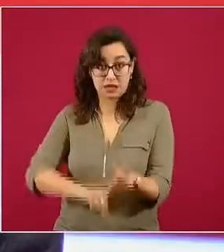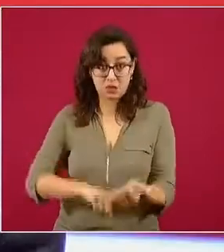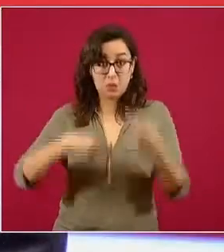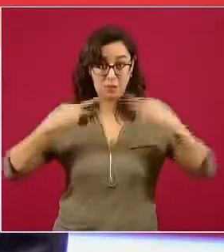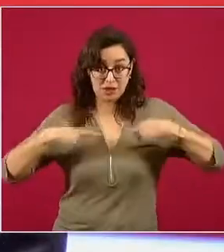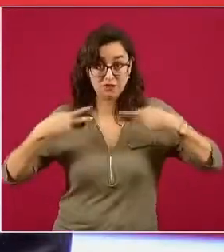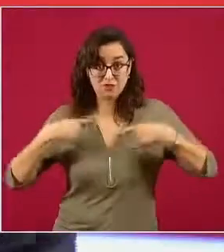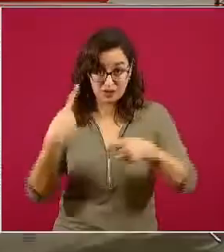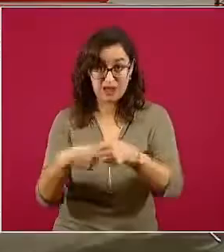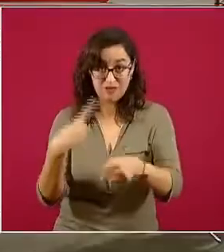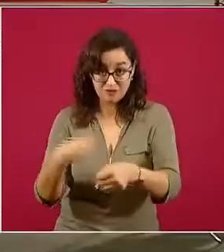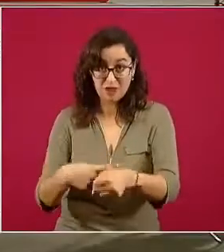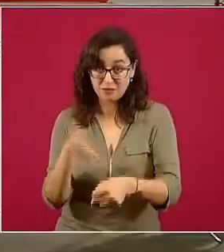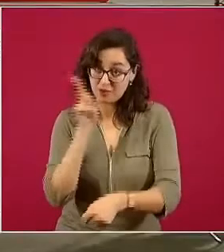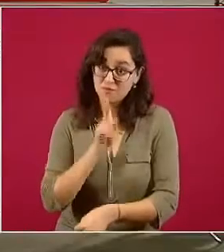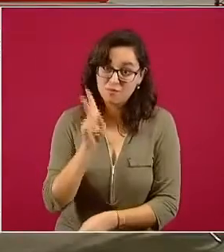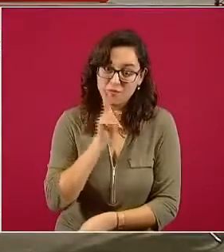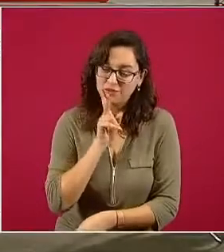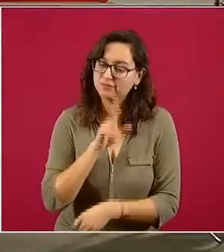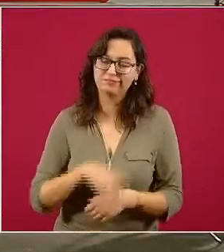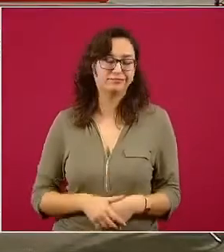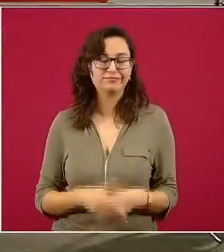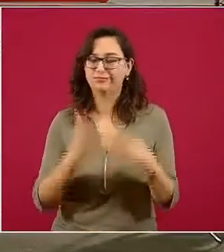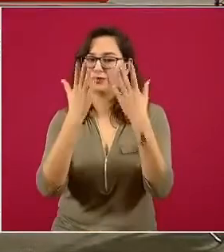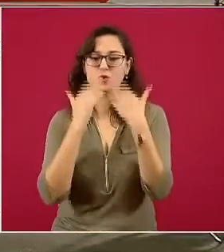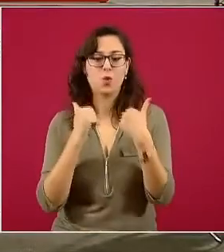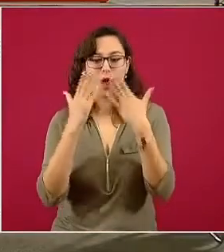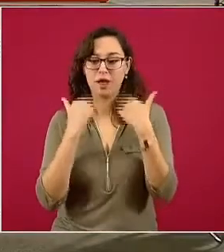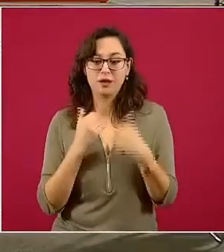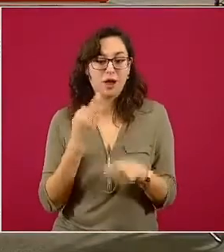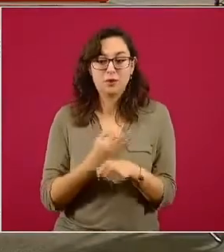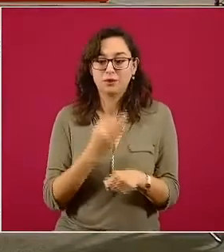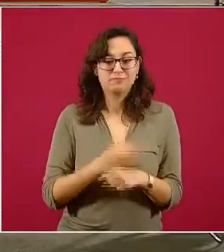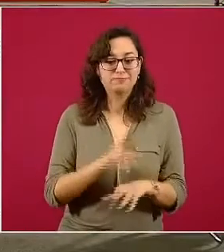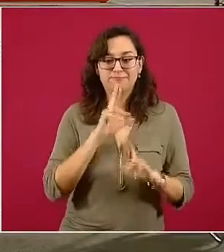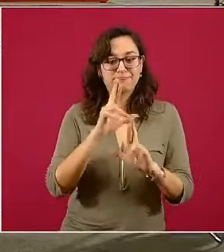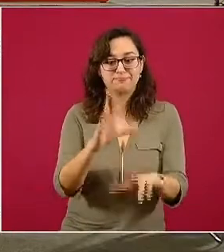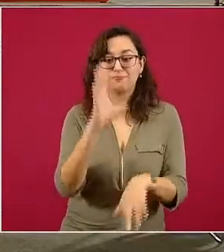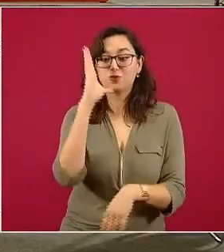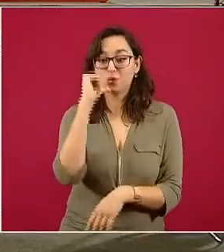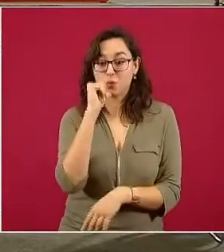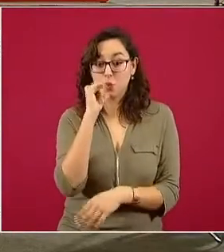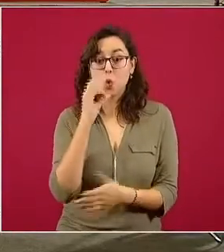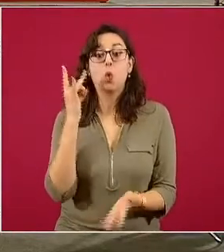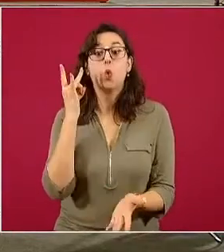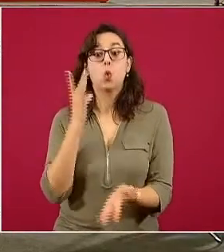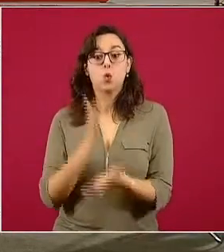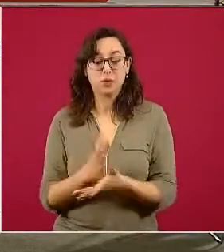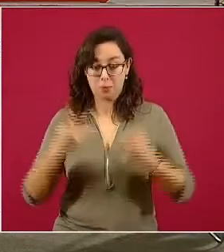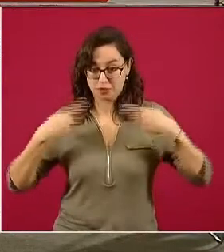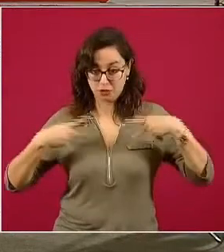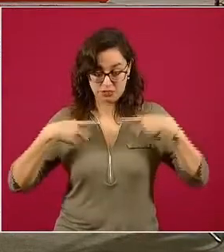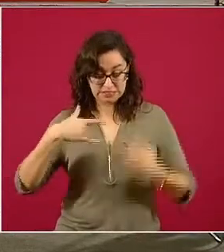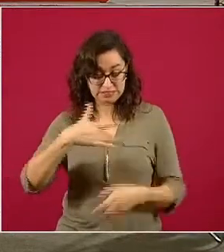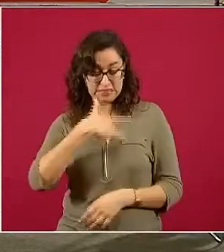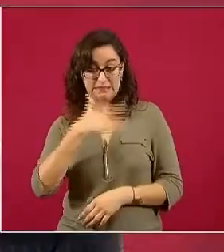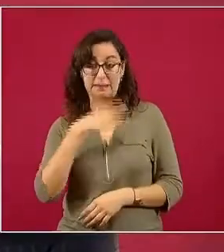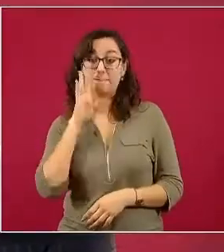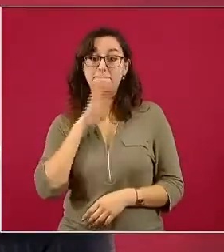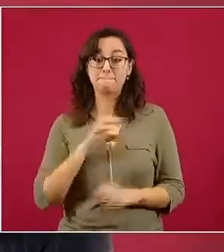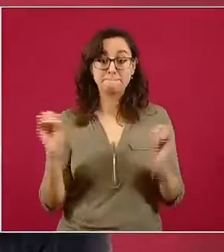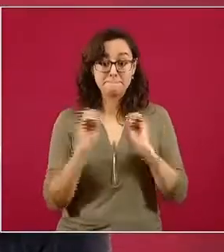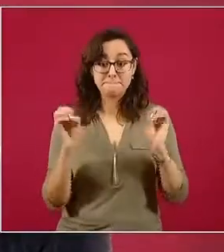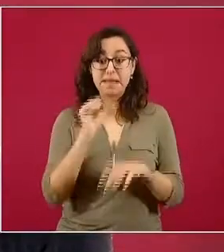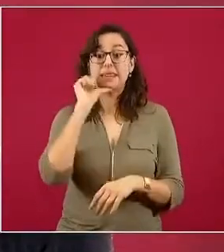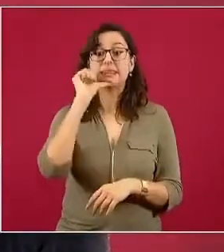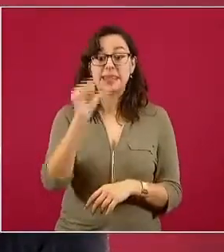clínicos está orientado para responder esta pregunta. Entonces, de momento, solo se usa en personas asintomáticas, pero,